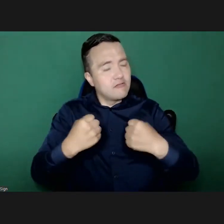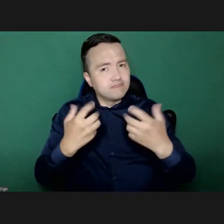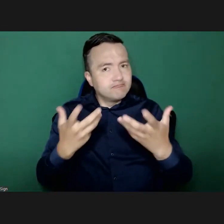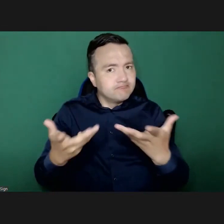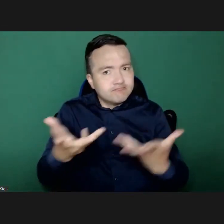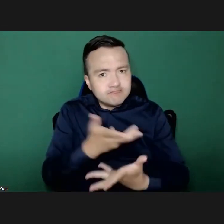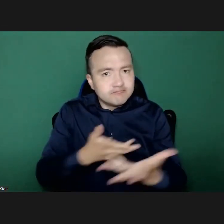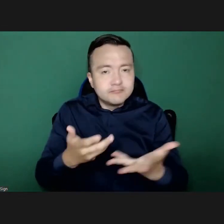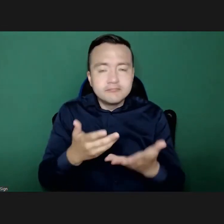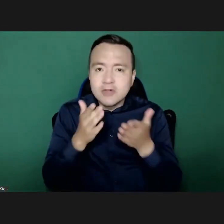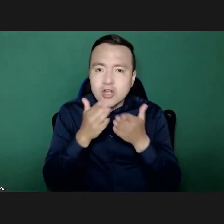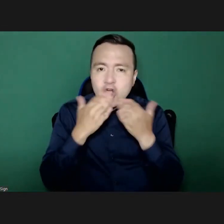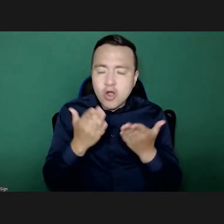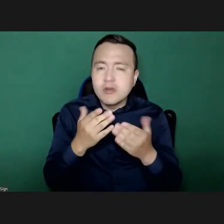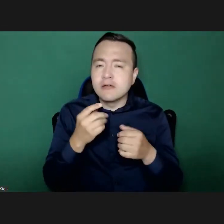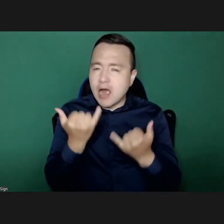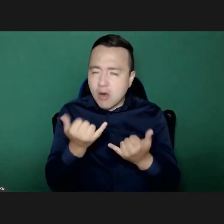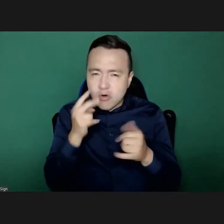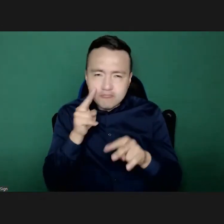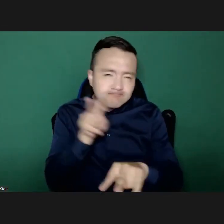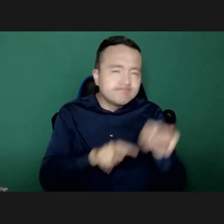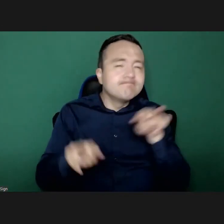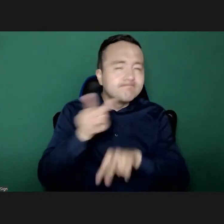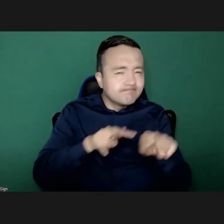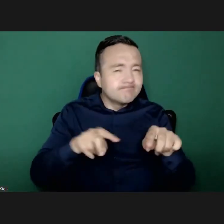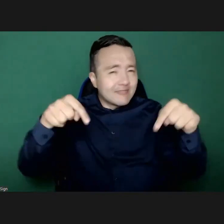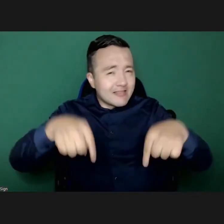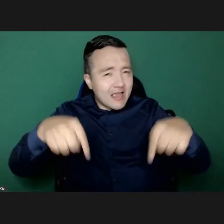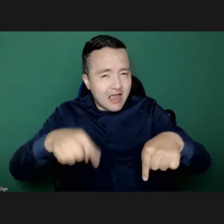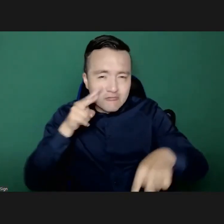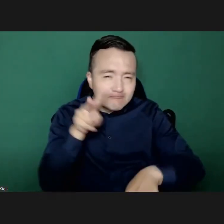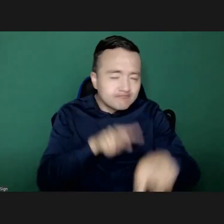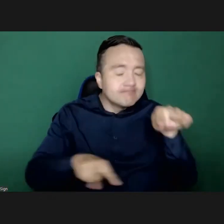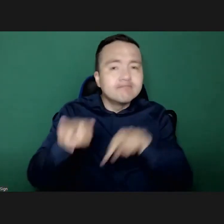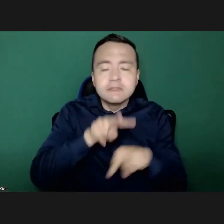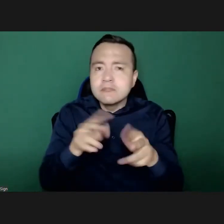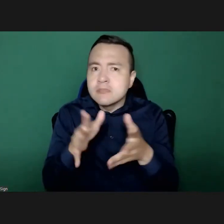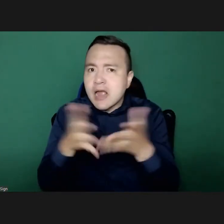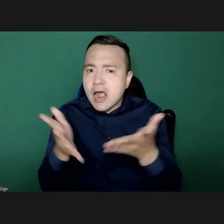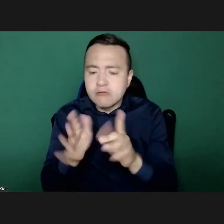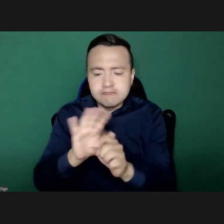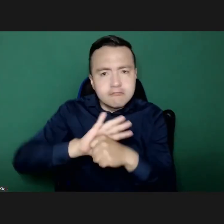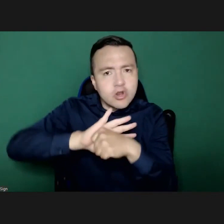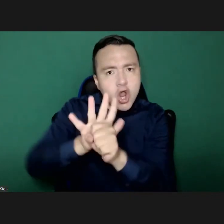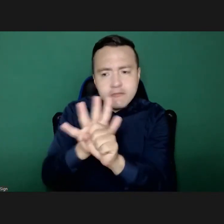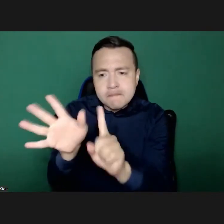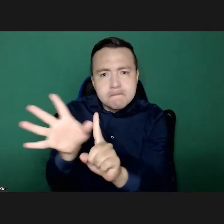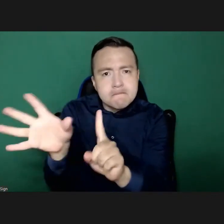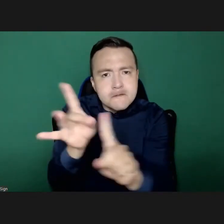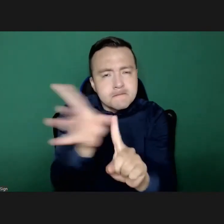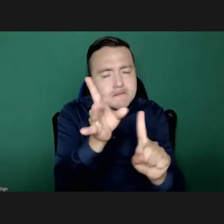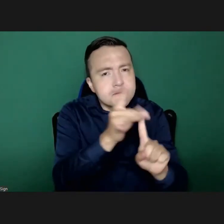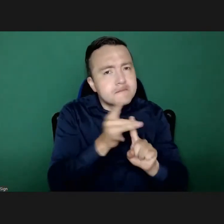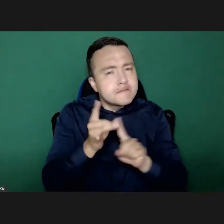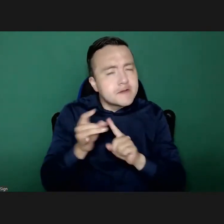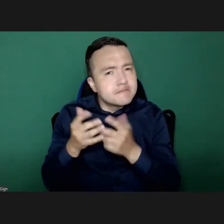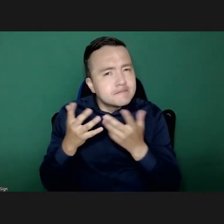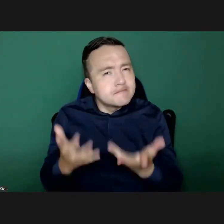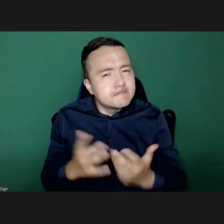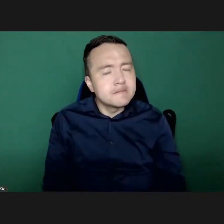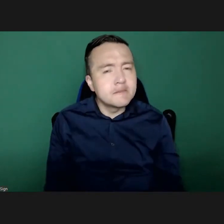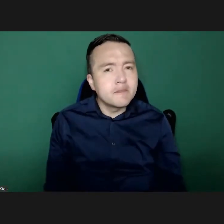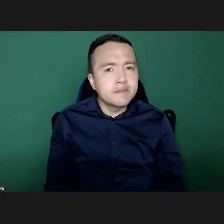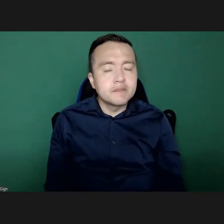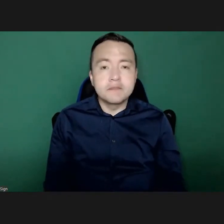la naturaleza de esta pandemia, tenemos la esperanza de que con las tendencias observadas en muchas de las subregiones de